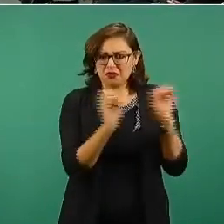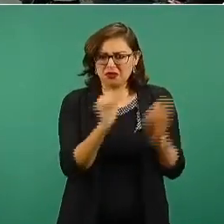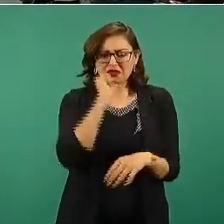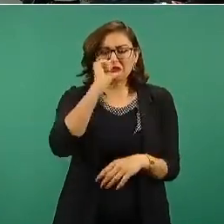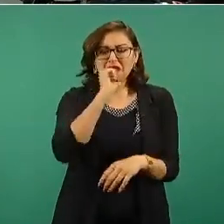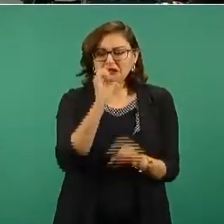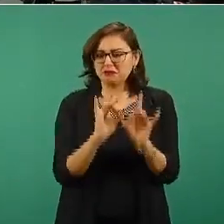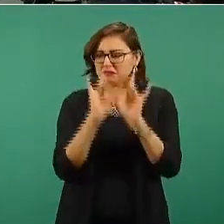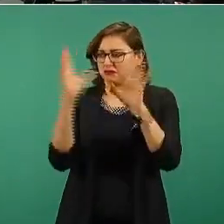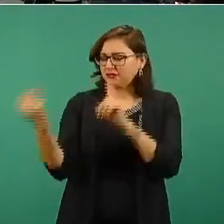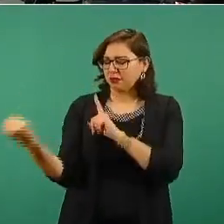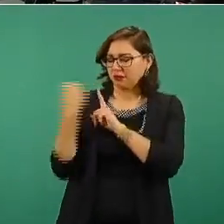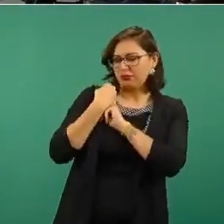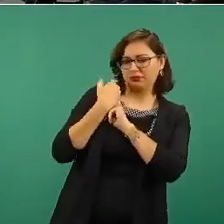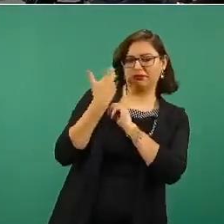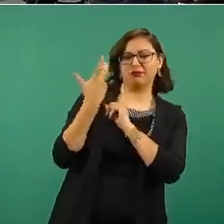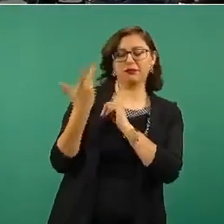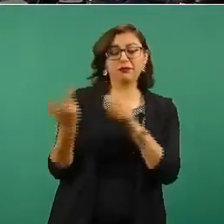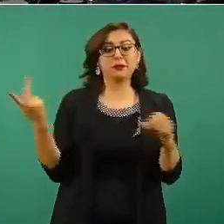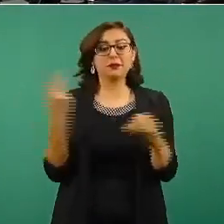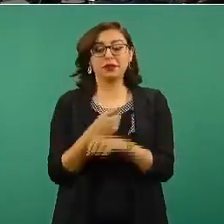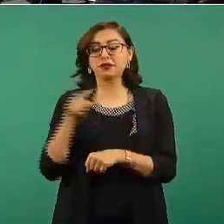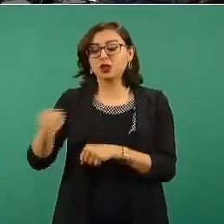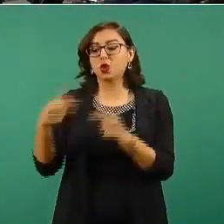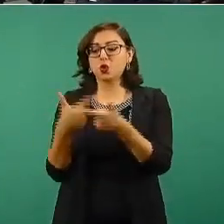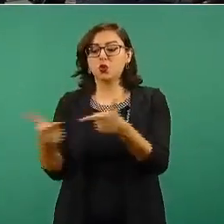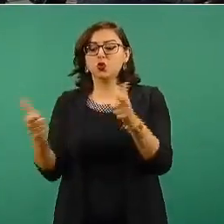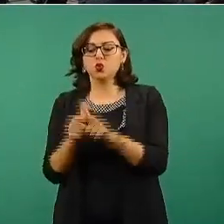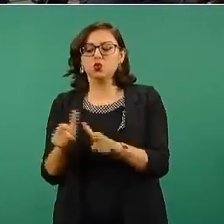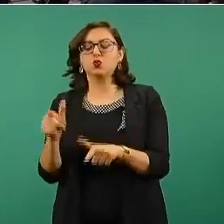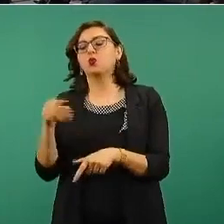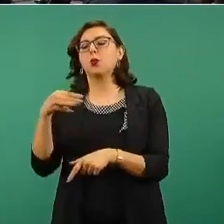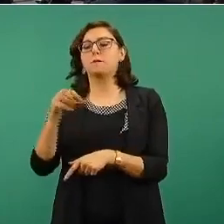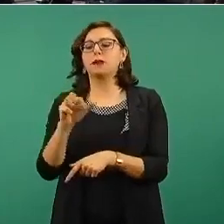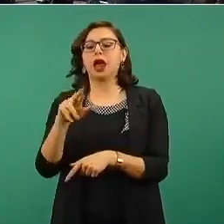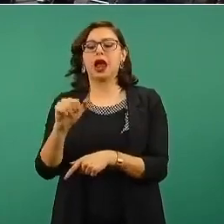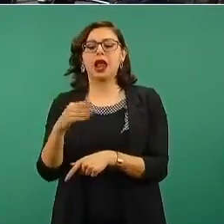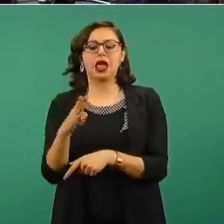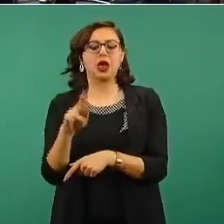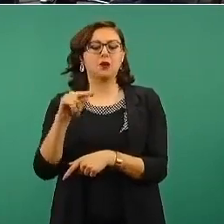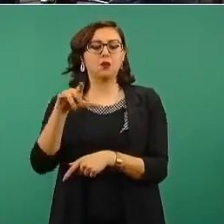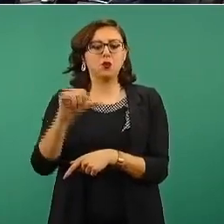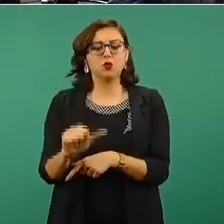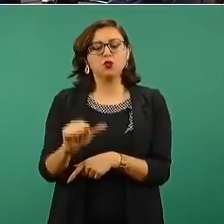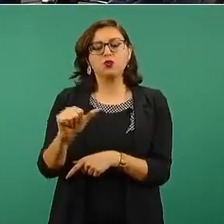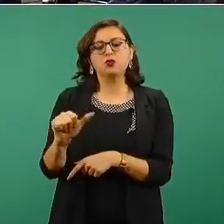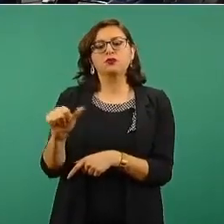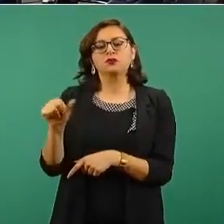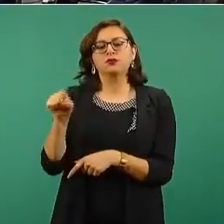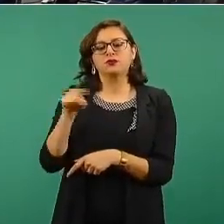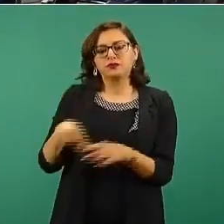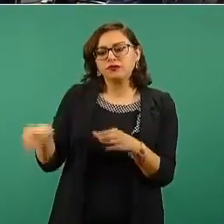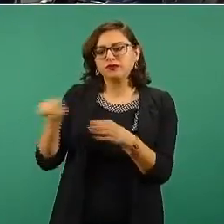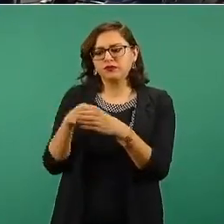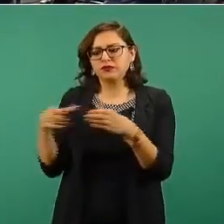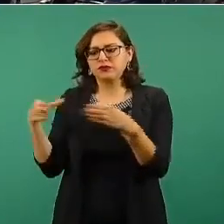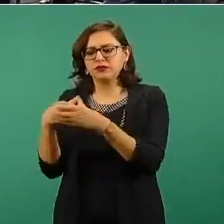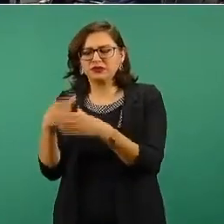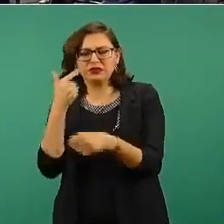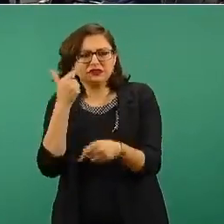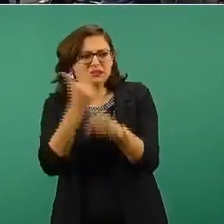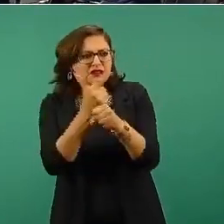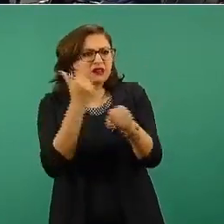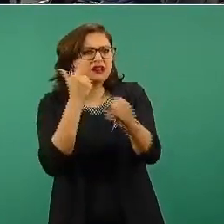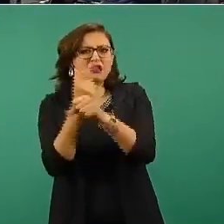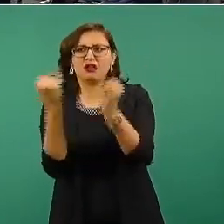hecho, lo que mencionaba Marabunta, este grupo que acompaña a algunas manifestantes, es que volvieron a ver cosas que se